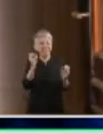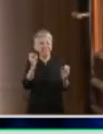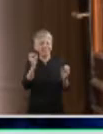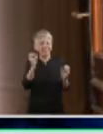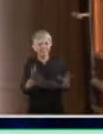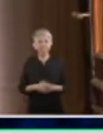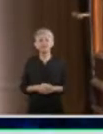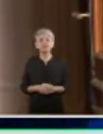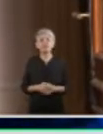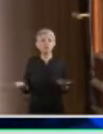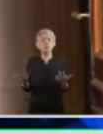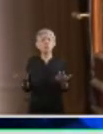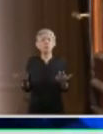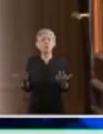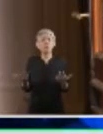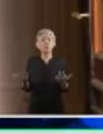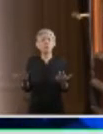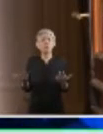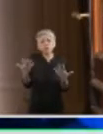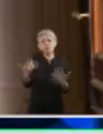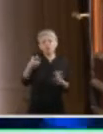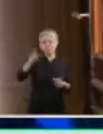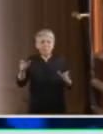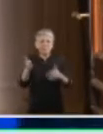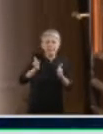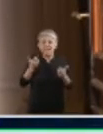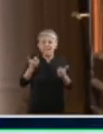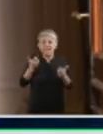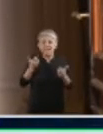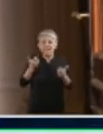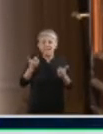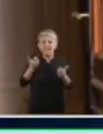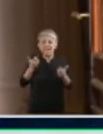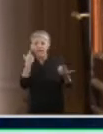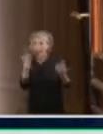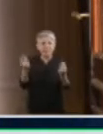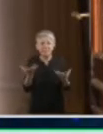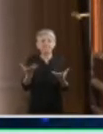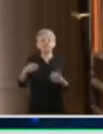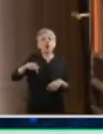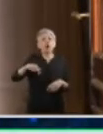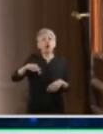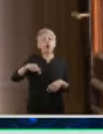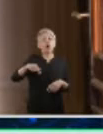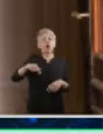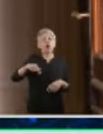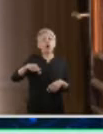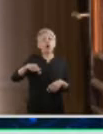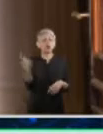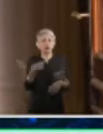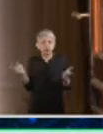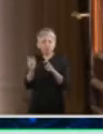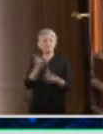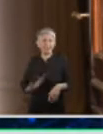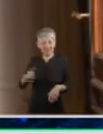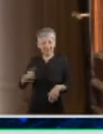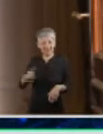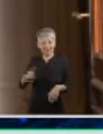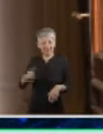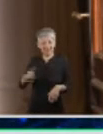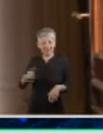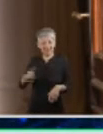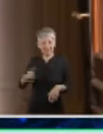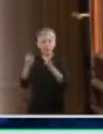como informales, a los que se les licuó el salario a través de la inflación, que